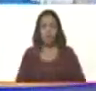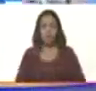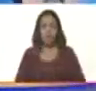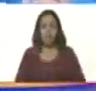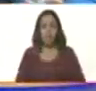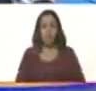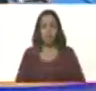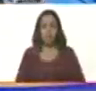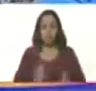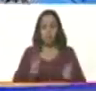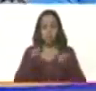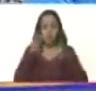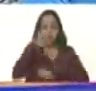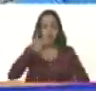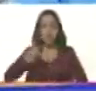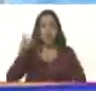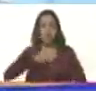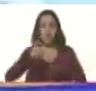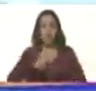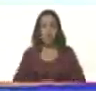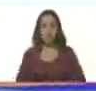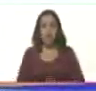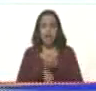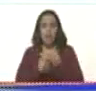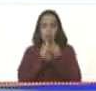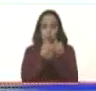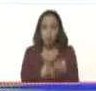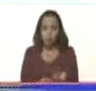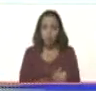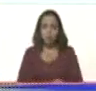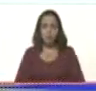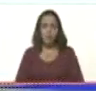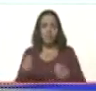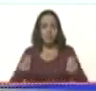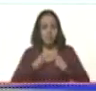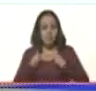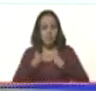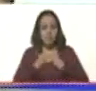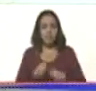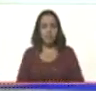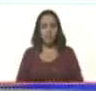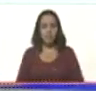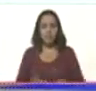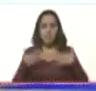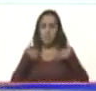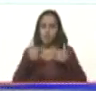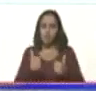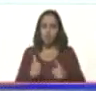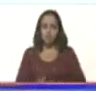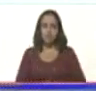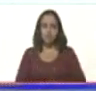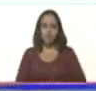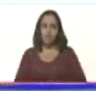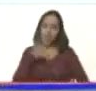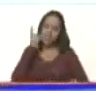Curando al que necesita. Amor, vida, salud. Así tiene que